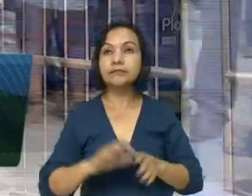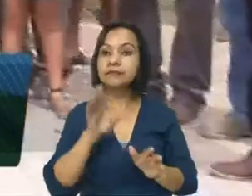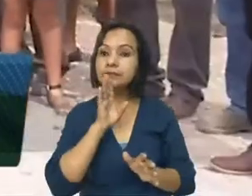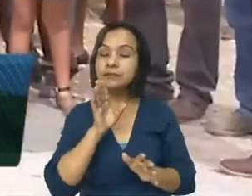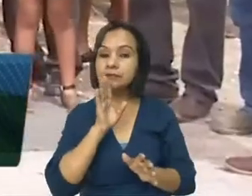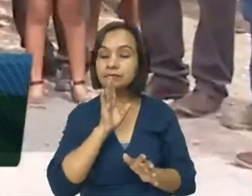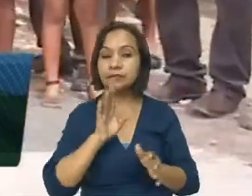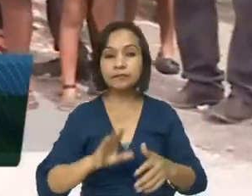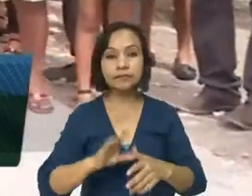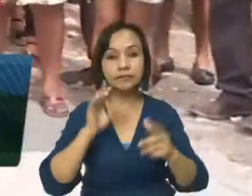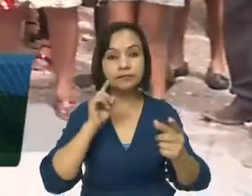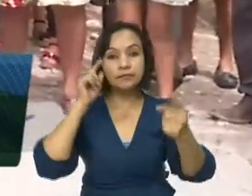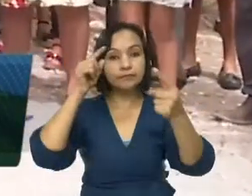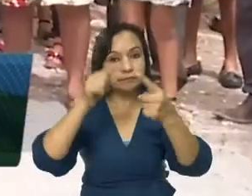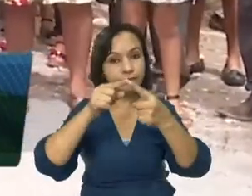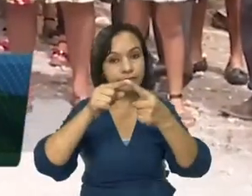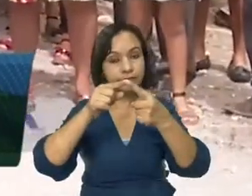ese objetivo